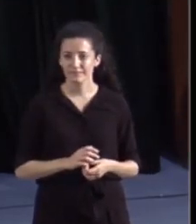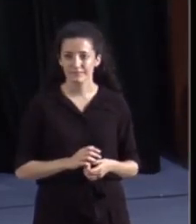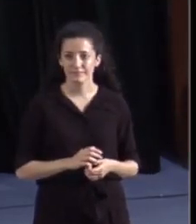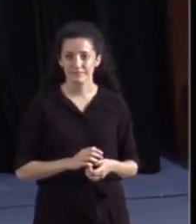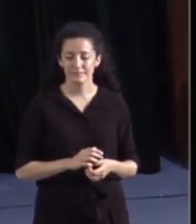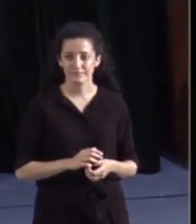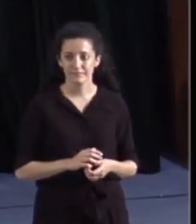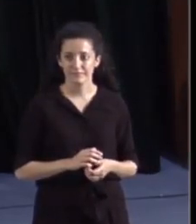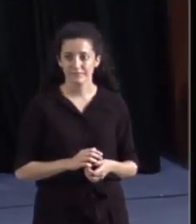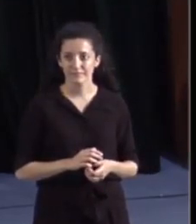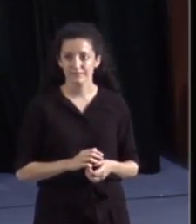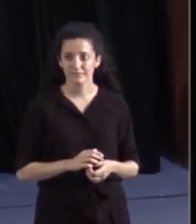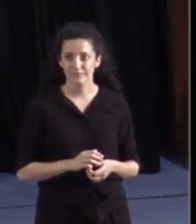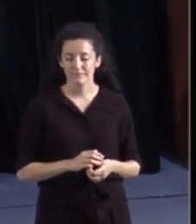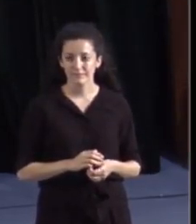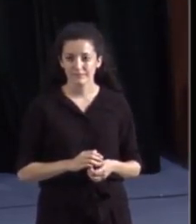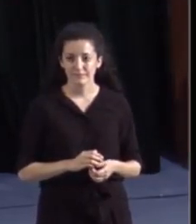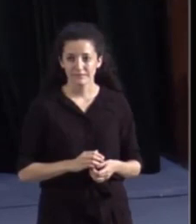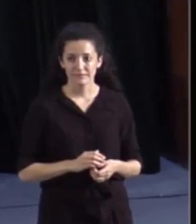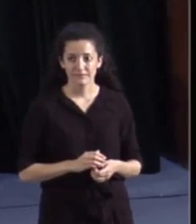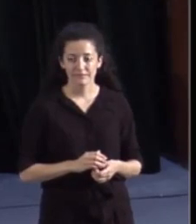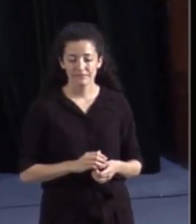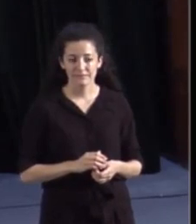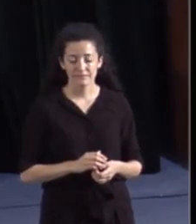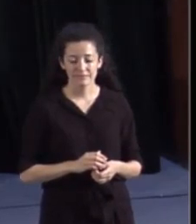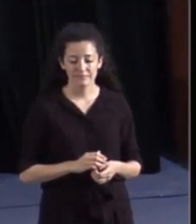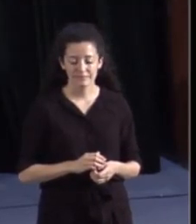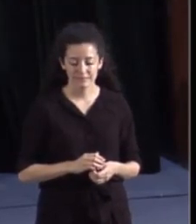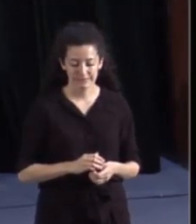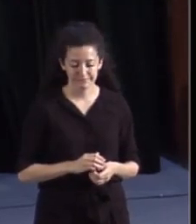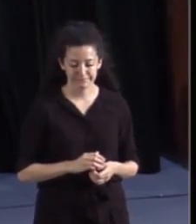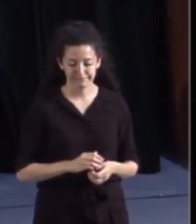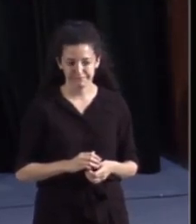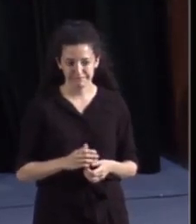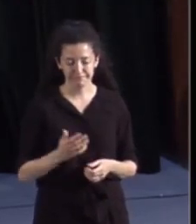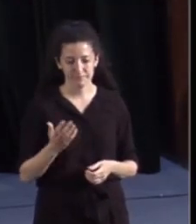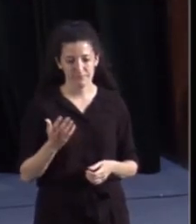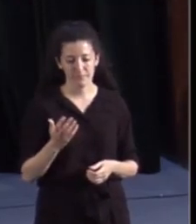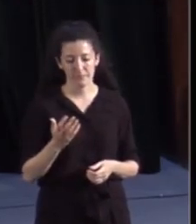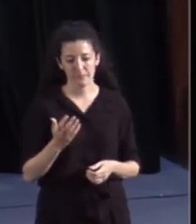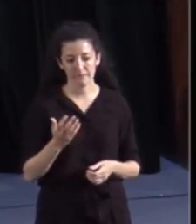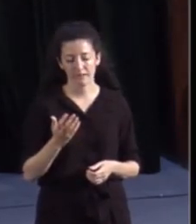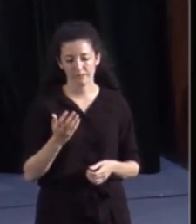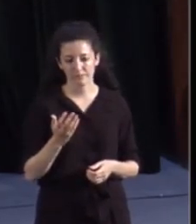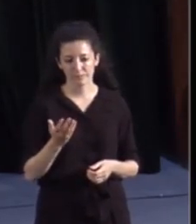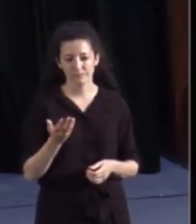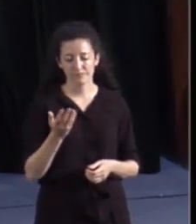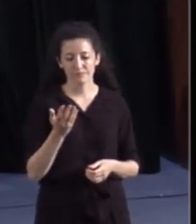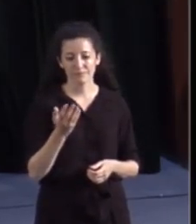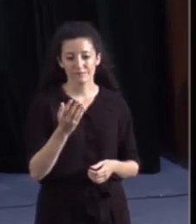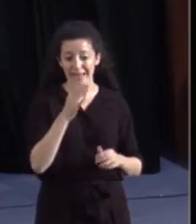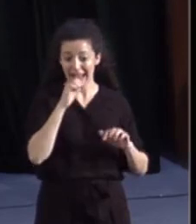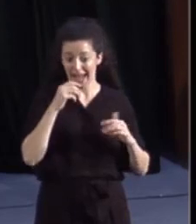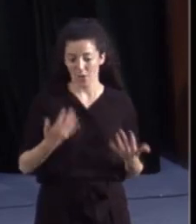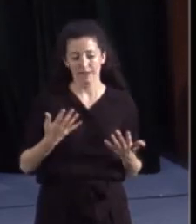incluso tampoco tenemos claro qué parámetros son los que van a afectar, los que van a incidir en